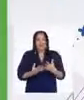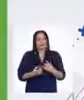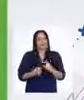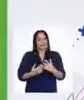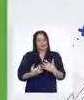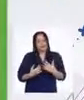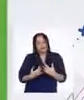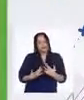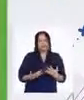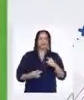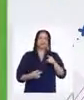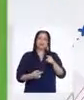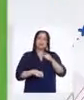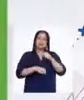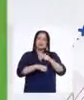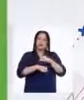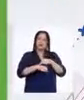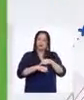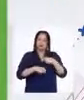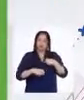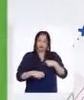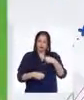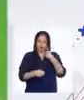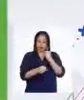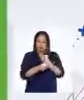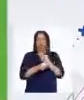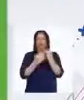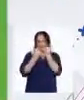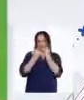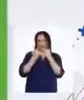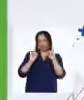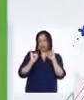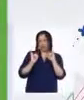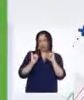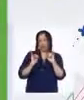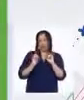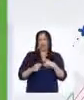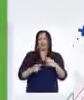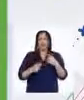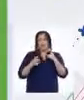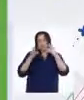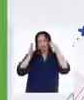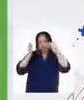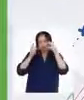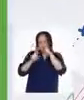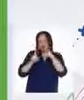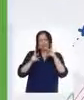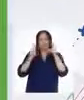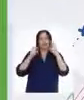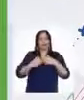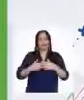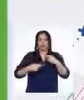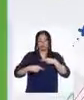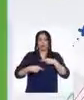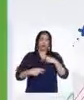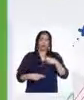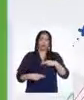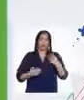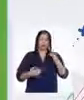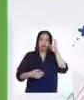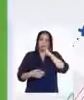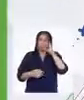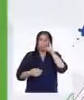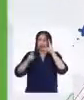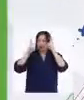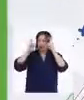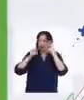ahí cuando, durante un tiempo, cuando estuve trabajando como independiente, viendo también cursos de recursos humanos, busqué para estudiar